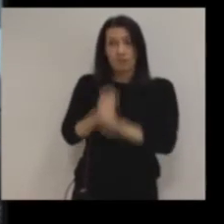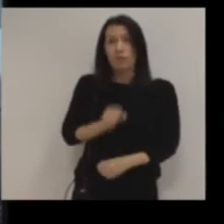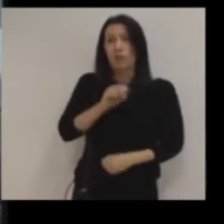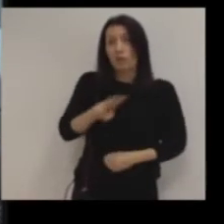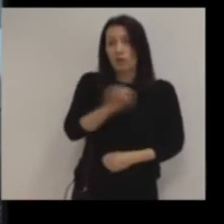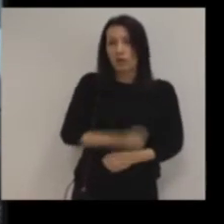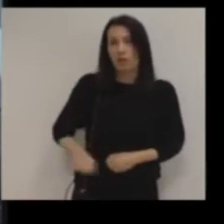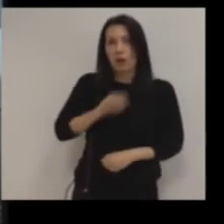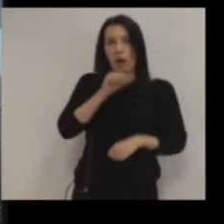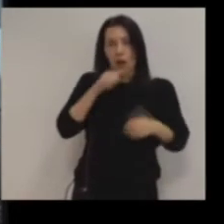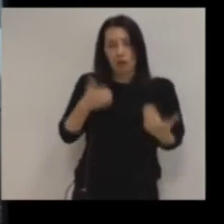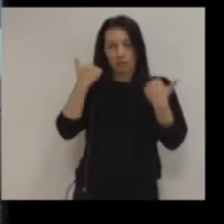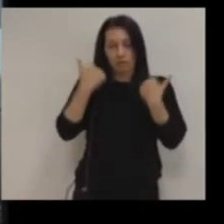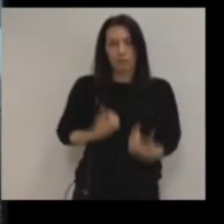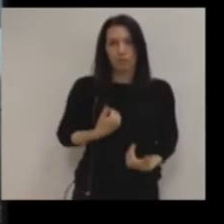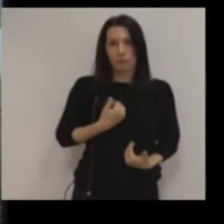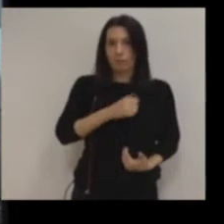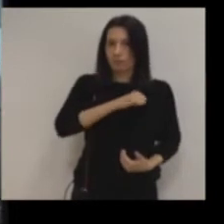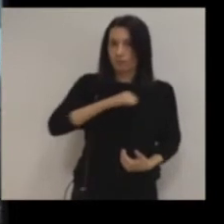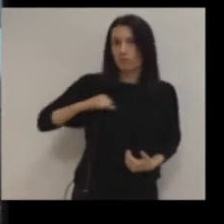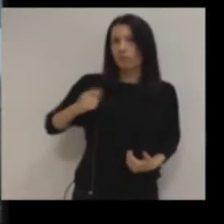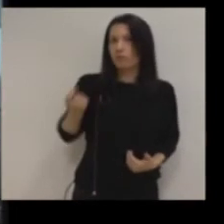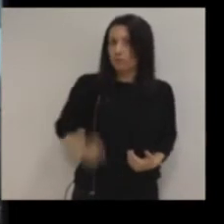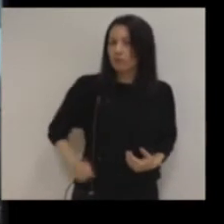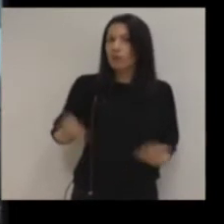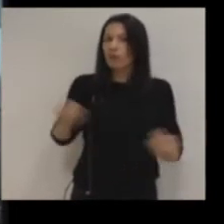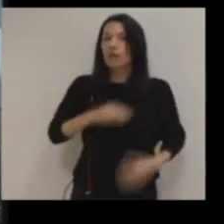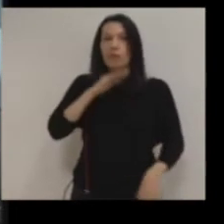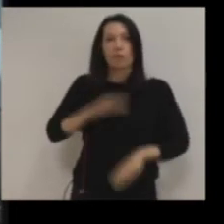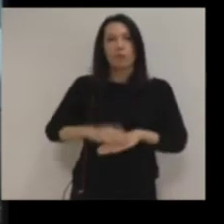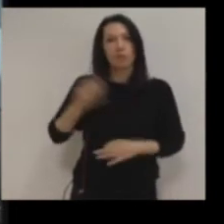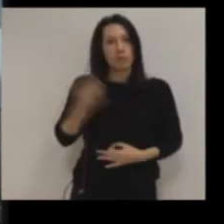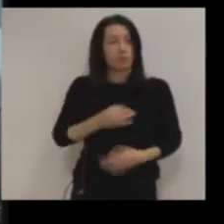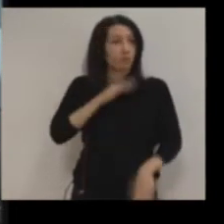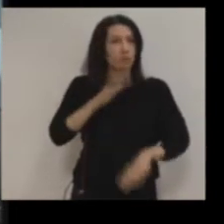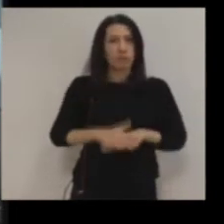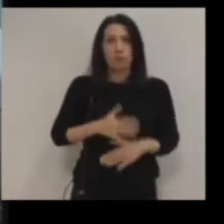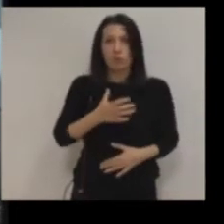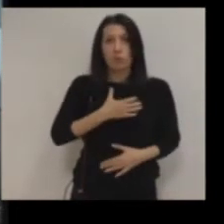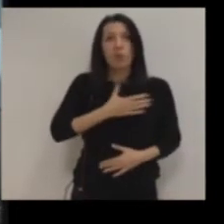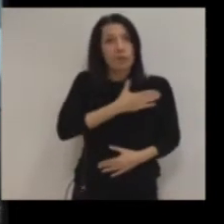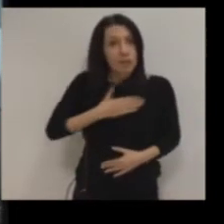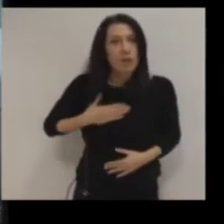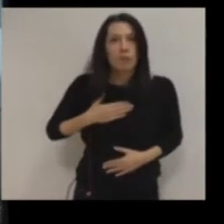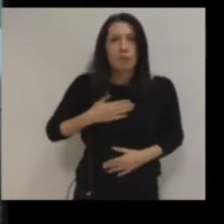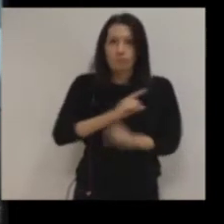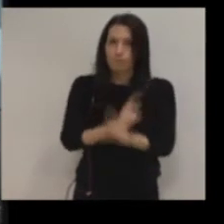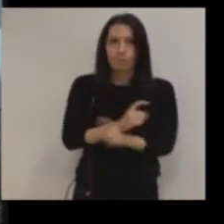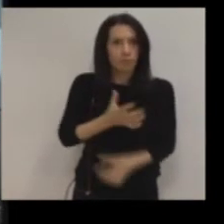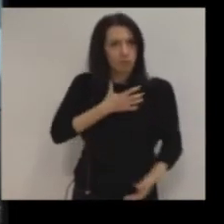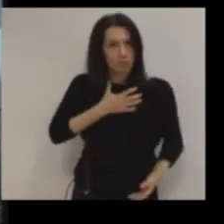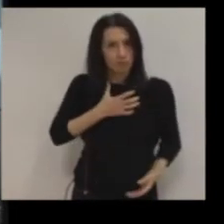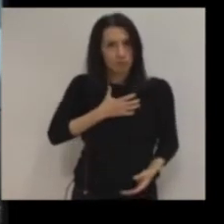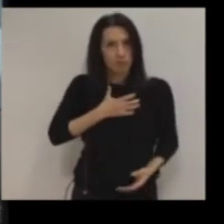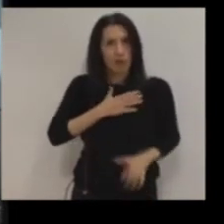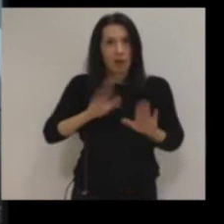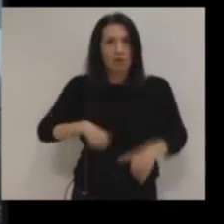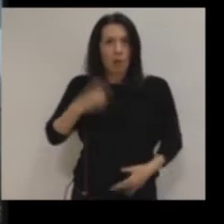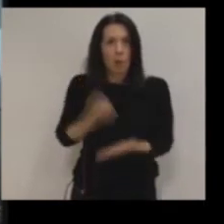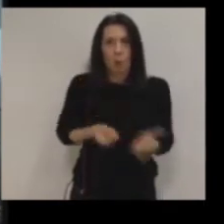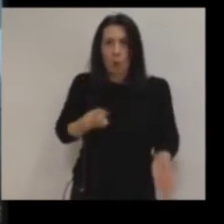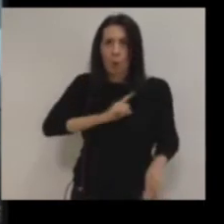una obligación como ciudadano, como profesional autónomo. Tú no la puedes cumplir aun cuando quieres. Te cae una